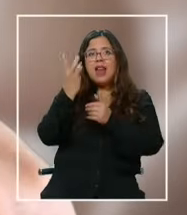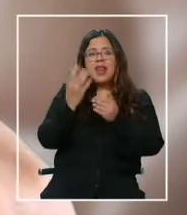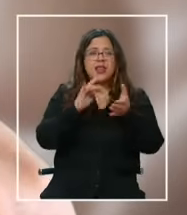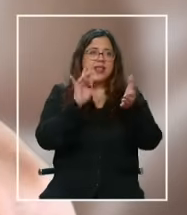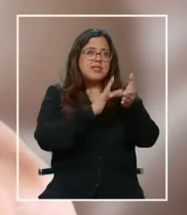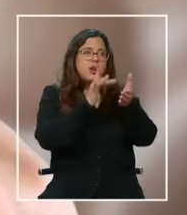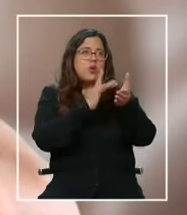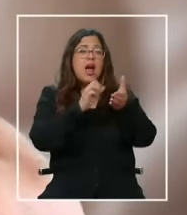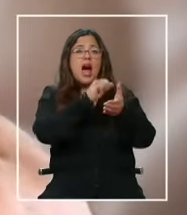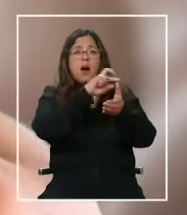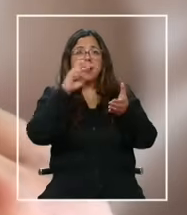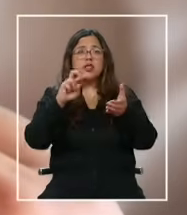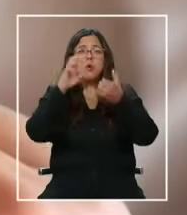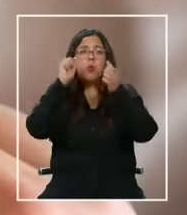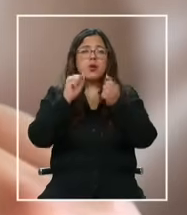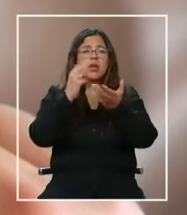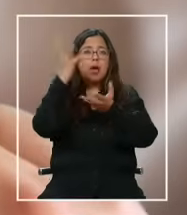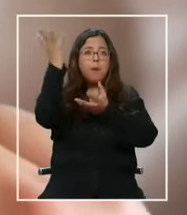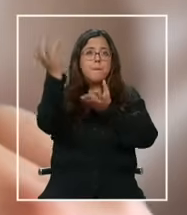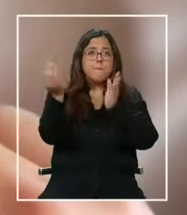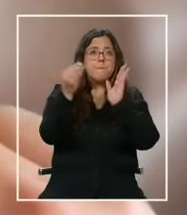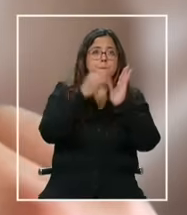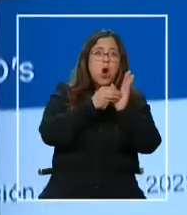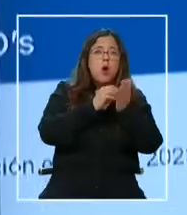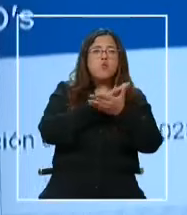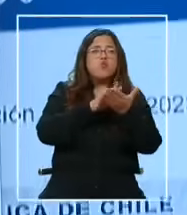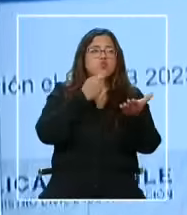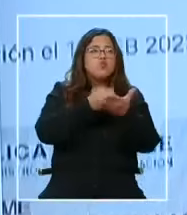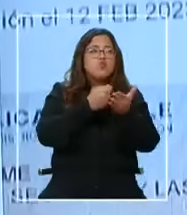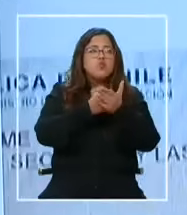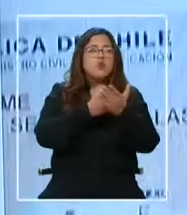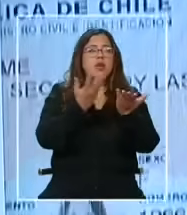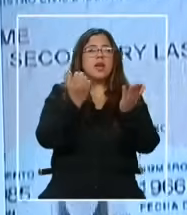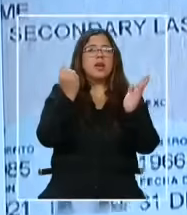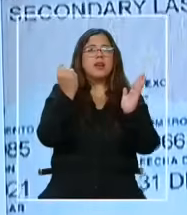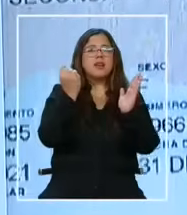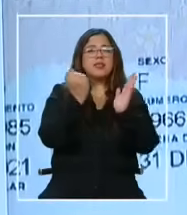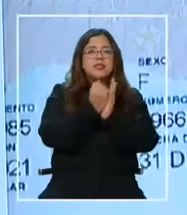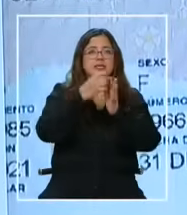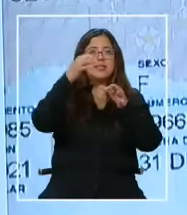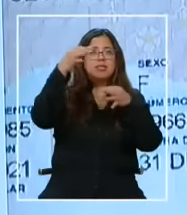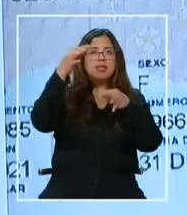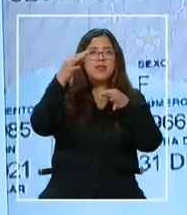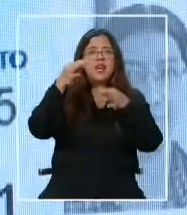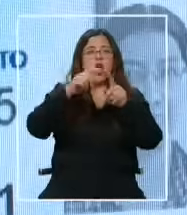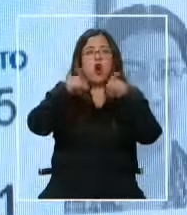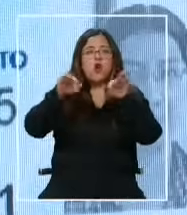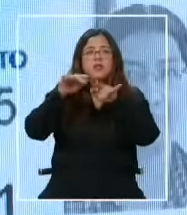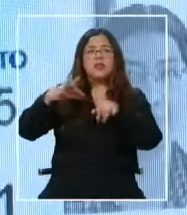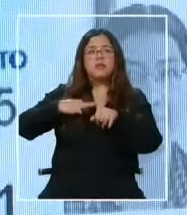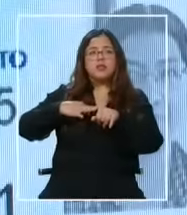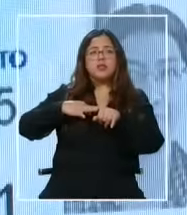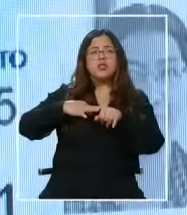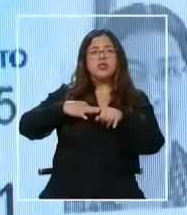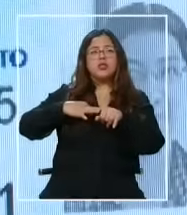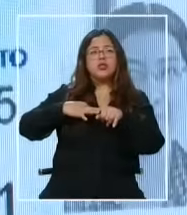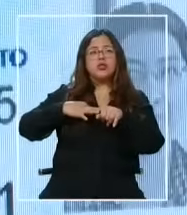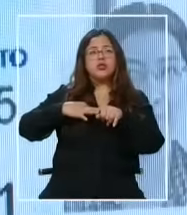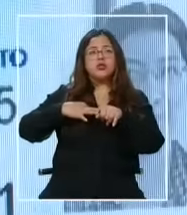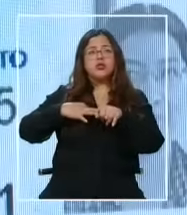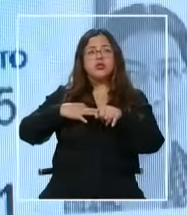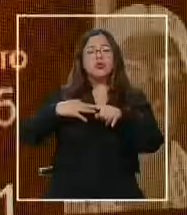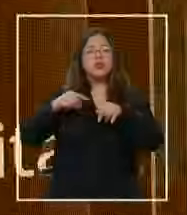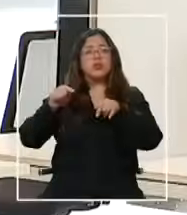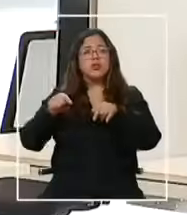permitirá desplegarla en el teléfono por ejemplo para la compra de certificados en el registro civil Pero por qué no pensar en